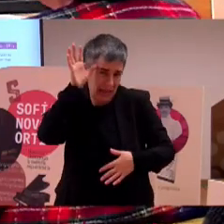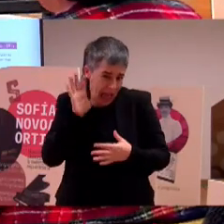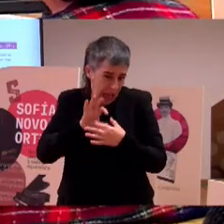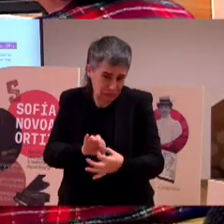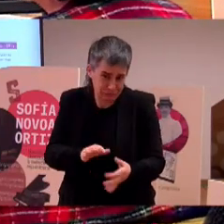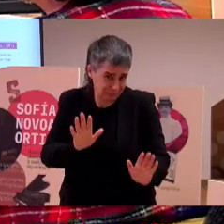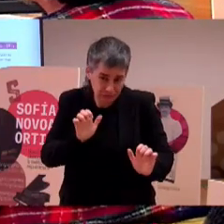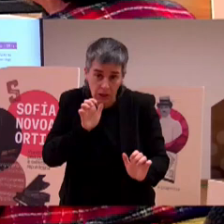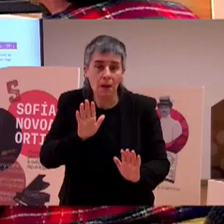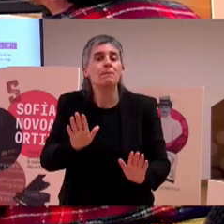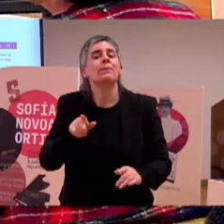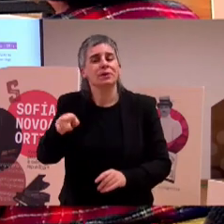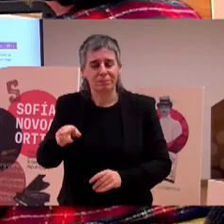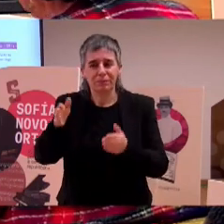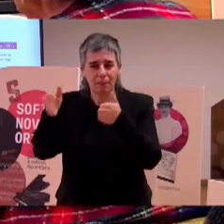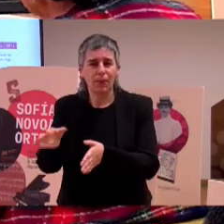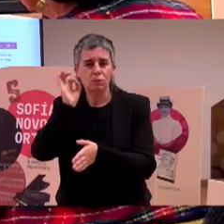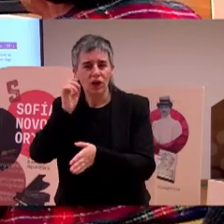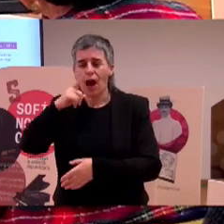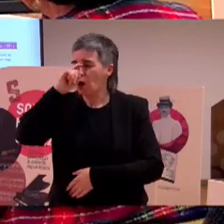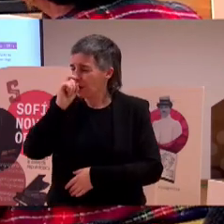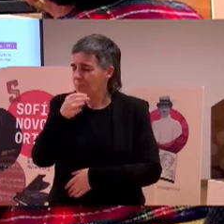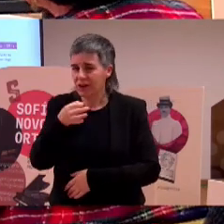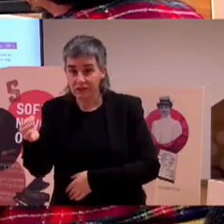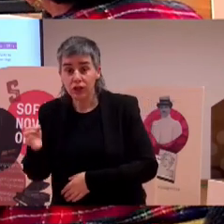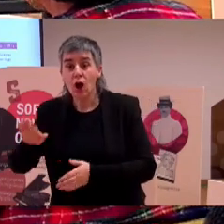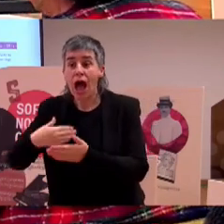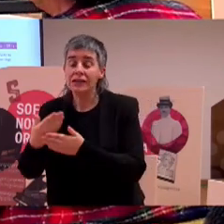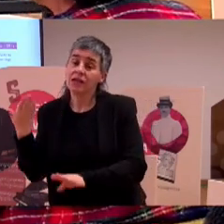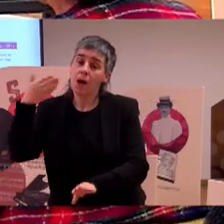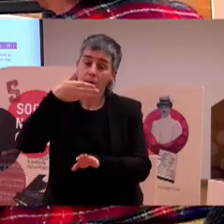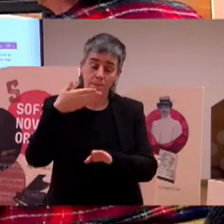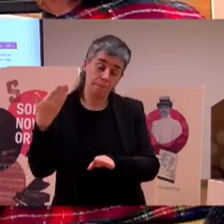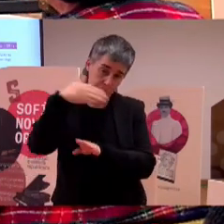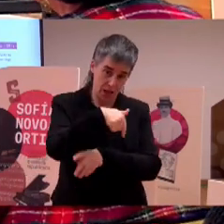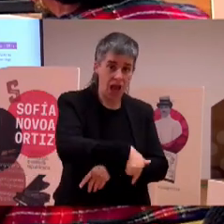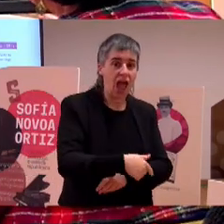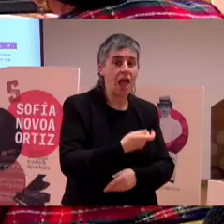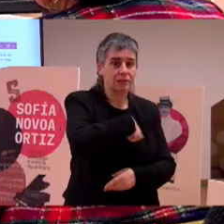se acordaba perfectamente, la había visitado en España,